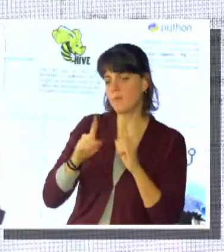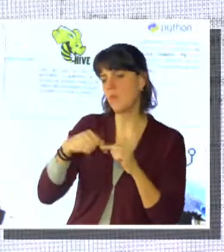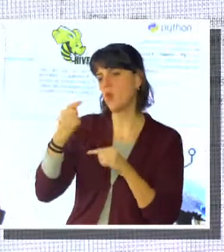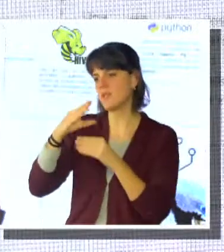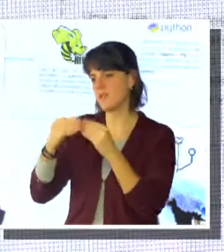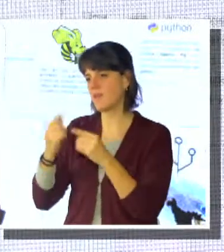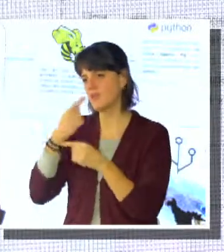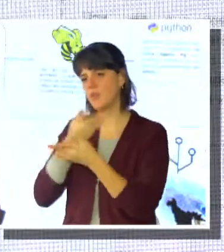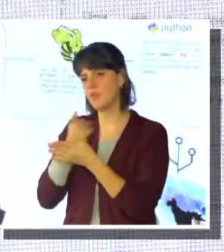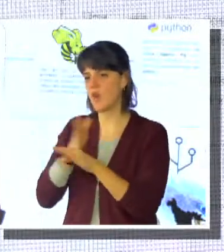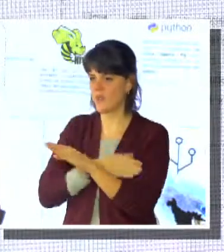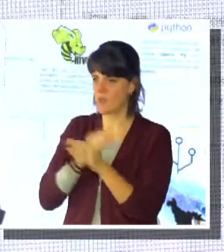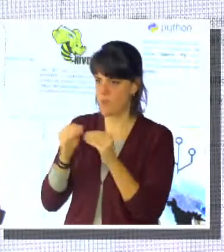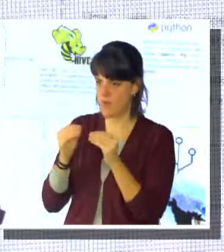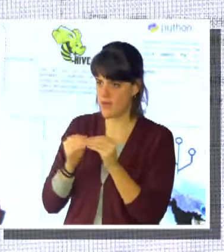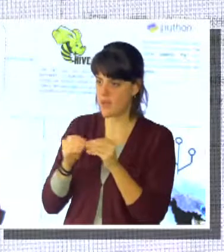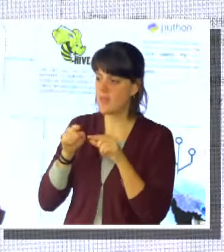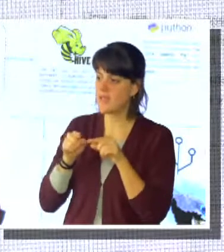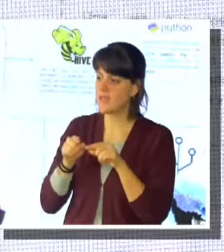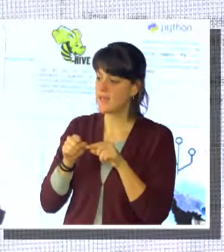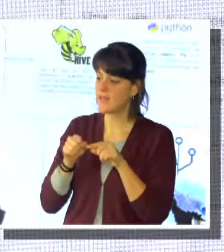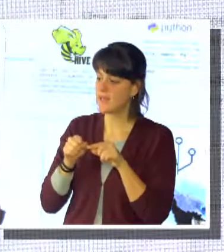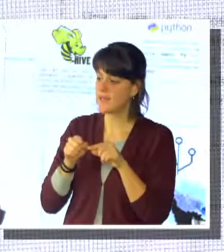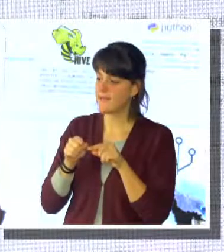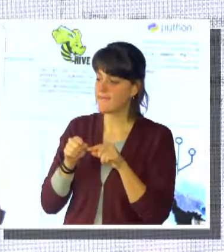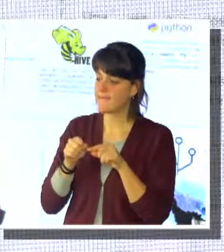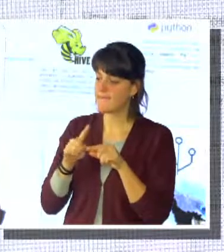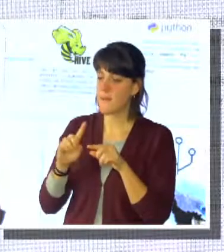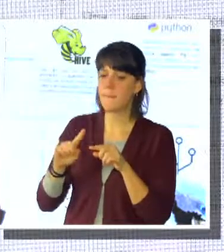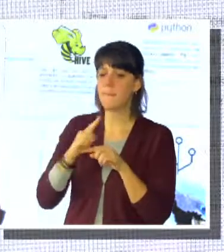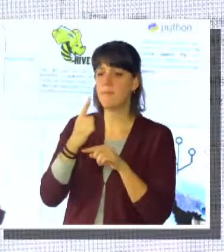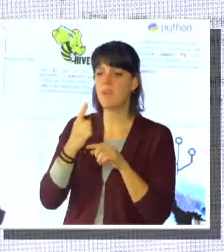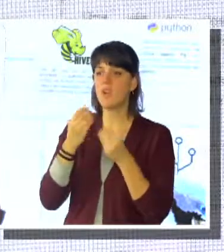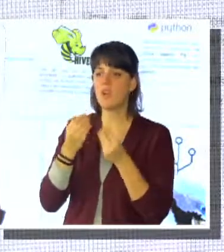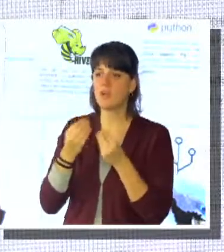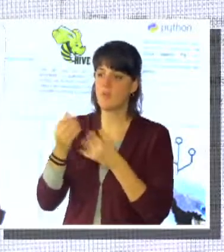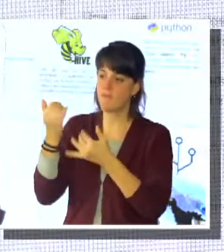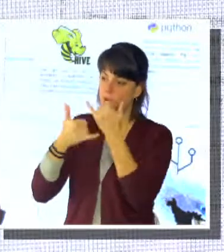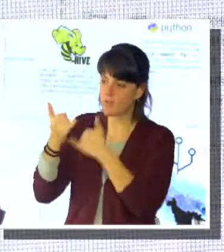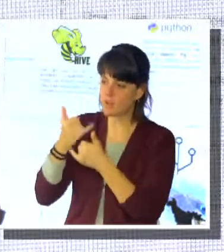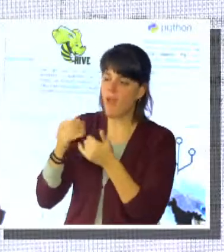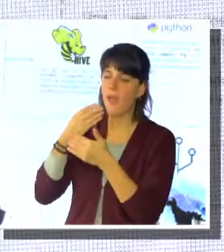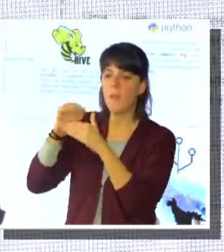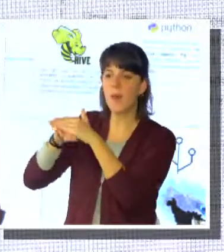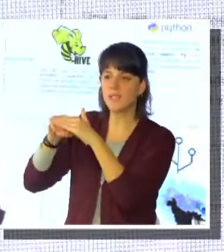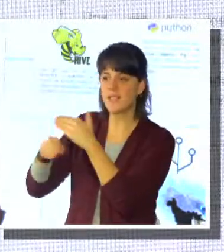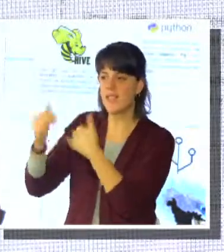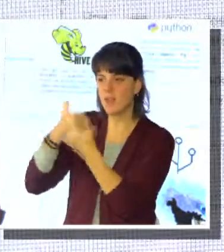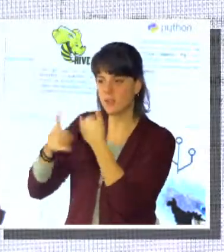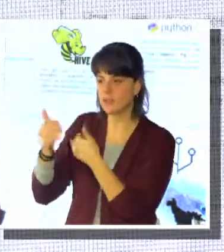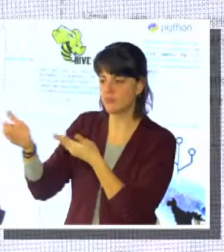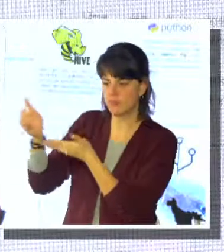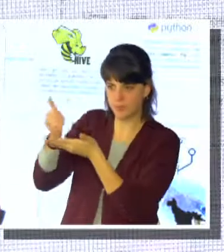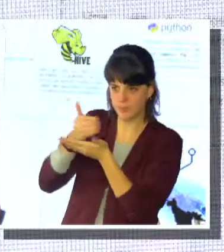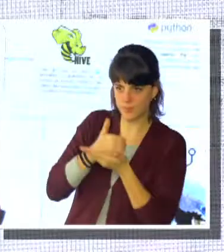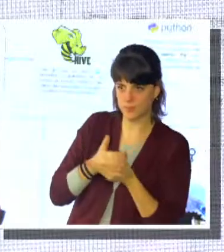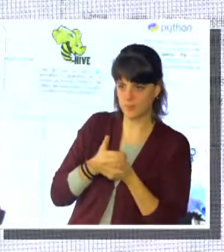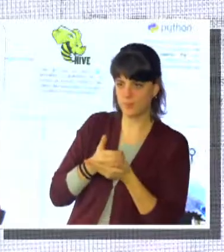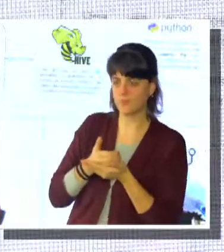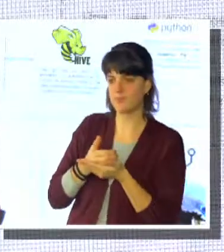de finalización del recorrido, pero no lo hacen en hora, y finalmente recorridos cumplidos. Y además tenemos recorridos adicionales y sobrantes que están por fuera de los recorridos